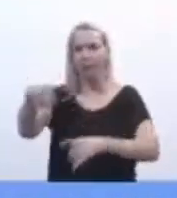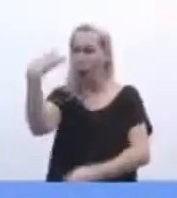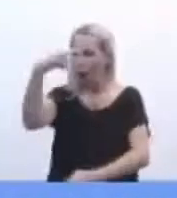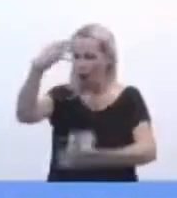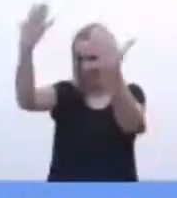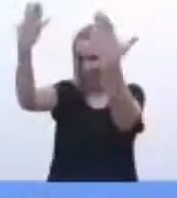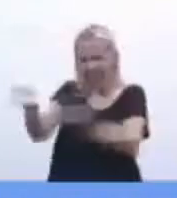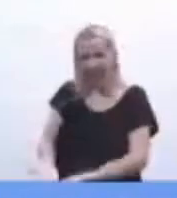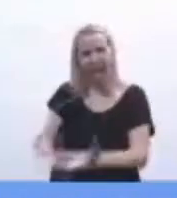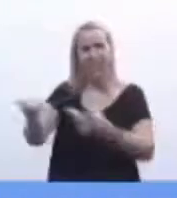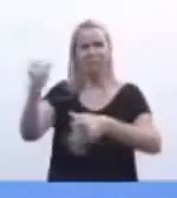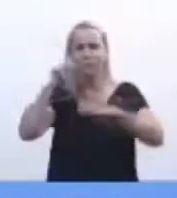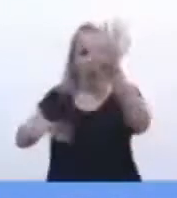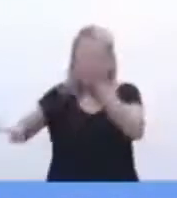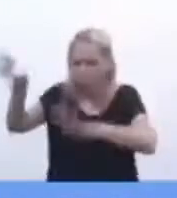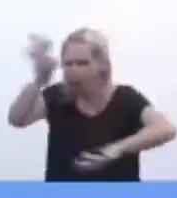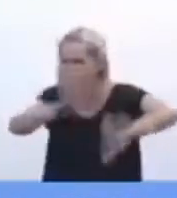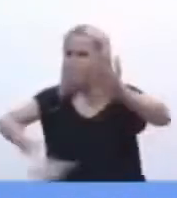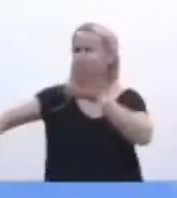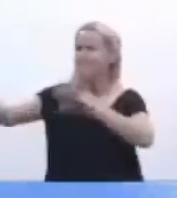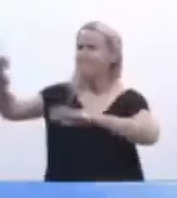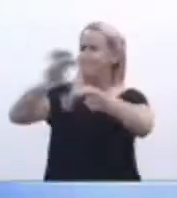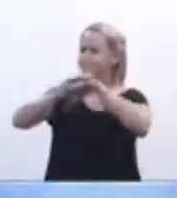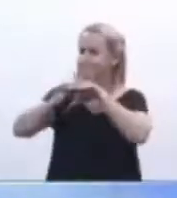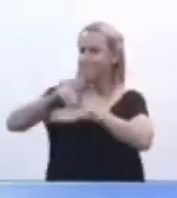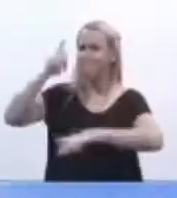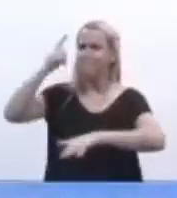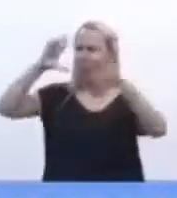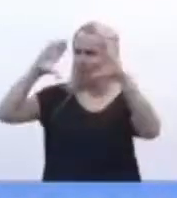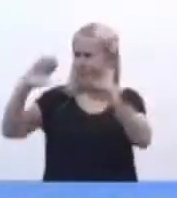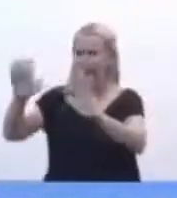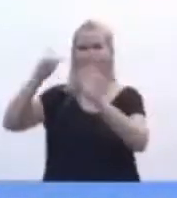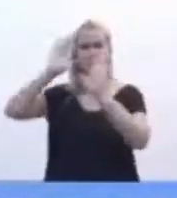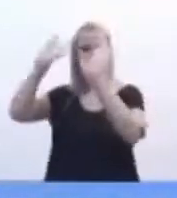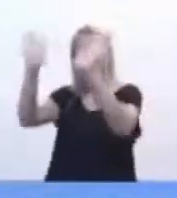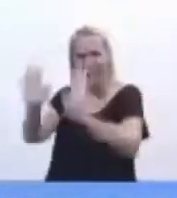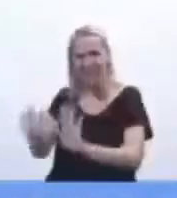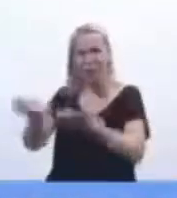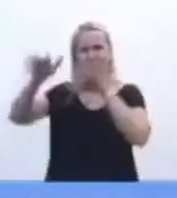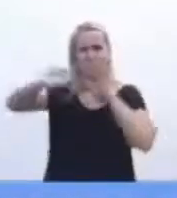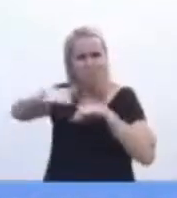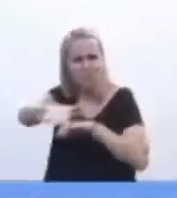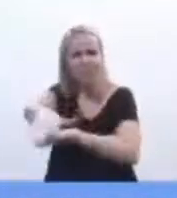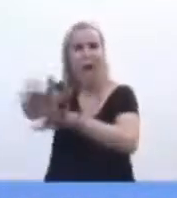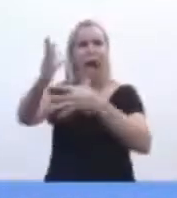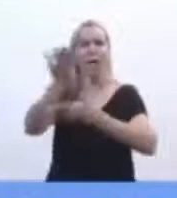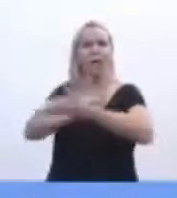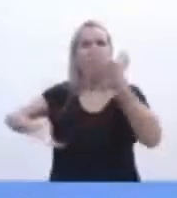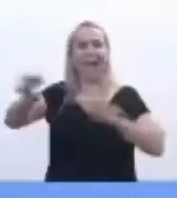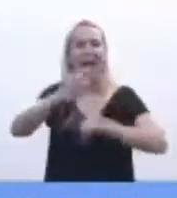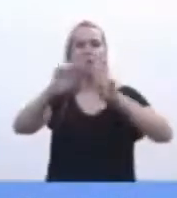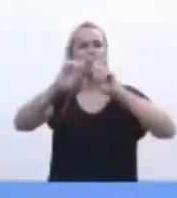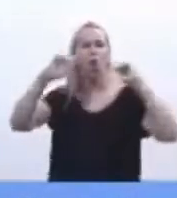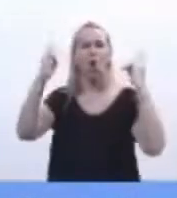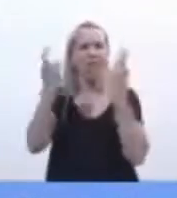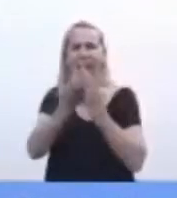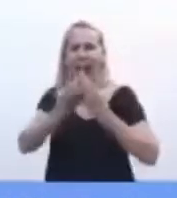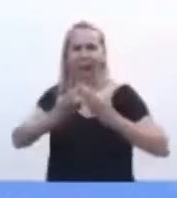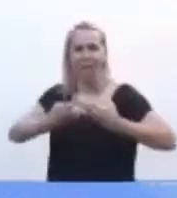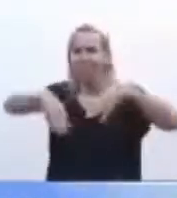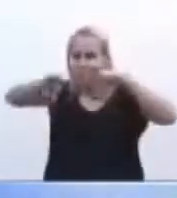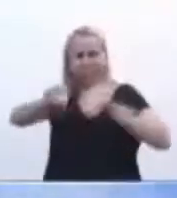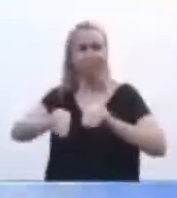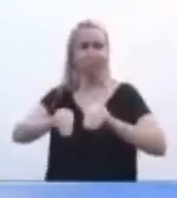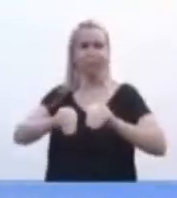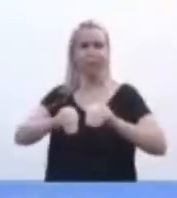su organización su capacidad de movilización su solidaridad su sonoridad y